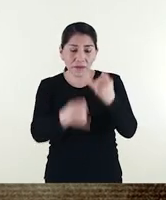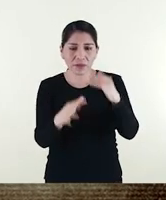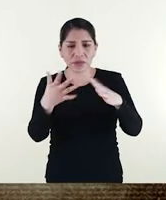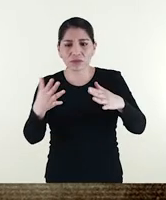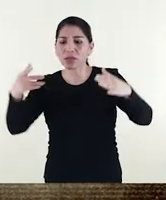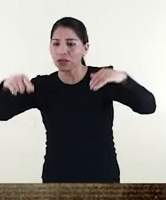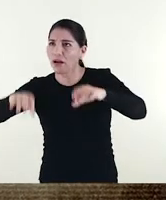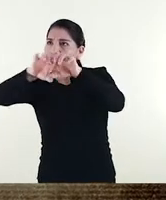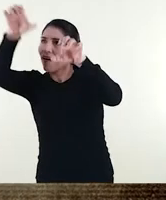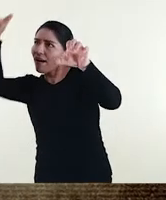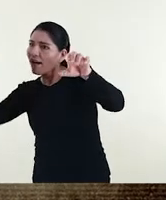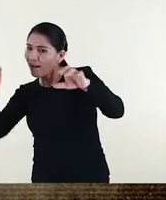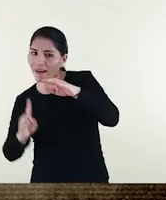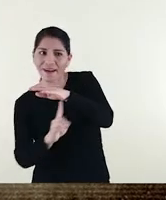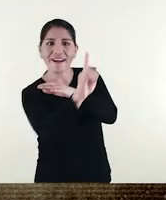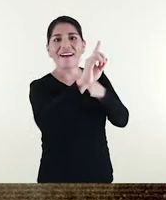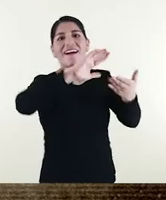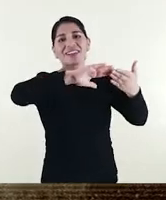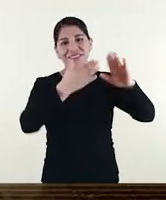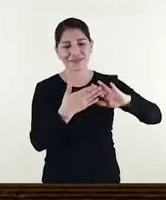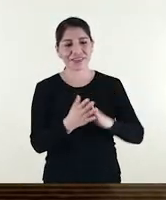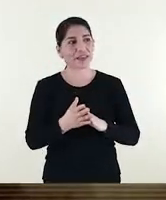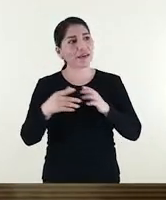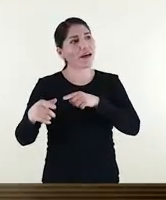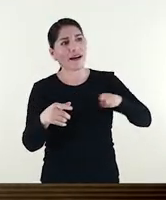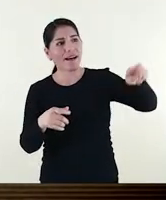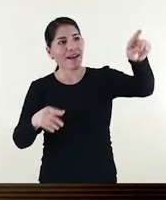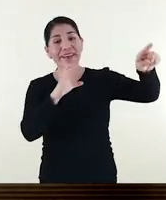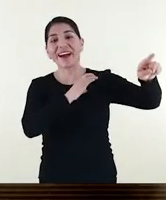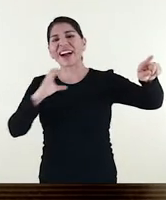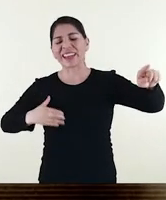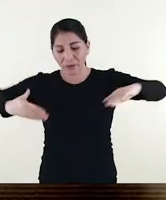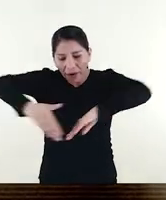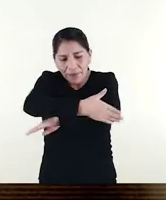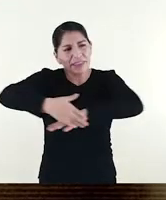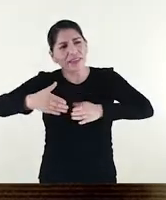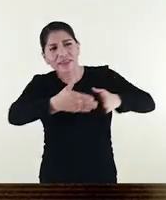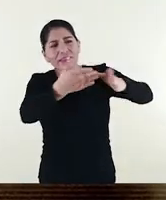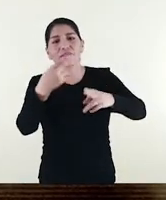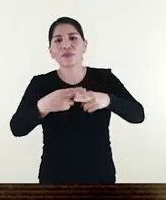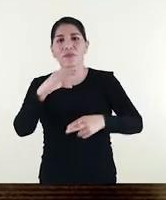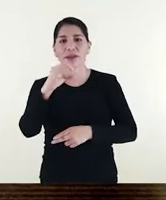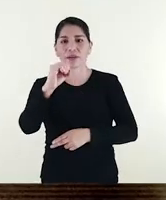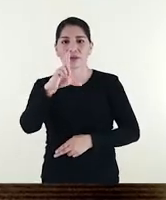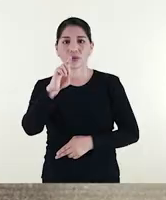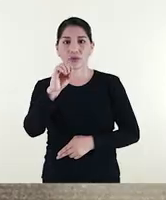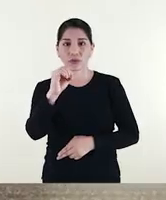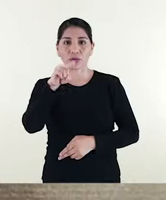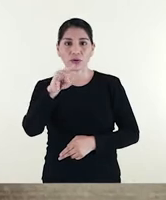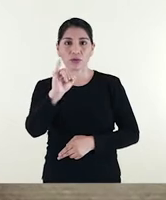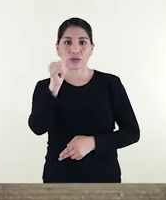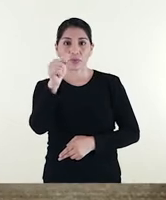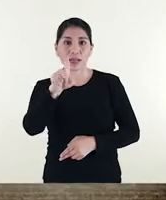que daba ingreso a la ciudad. Es por eso que la avenida que lleva al Callao se llama Colonial. Existía ya un óvalo llamado